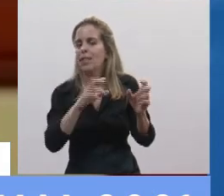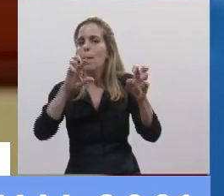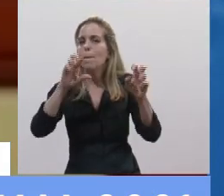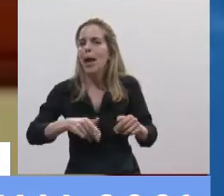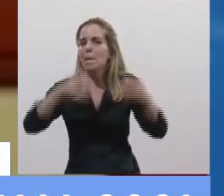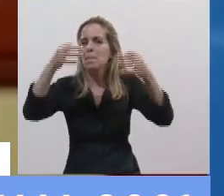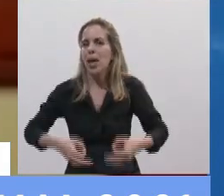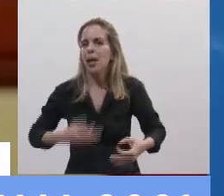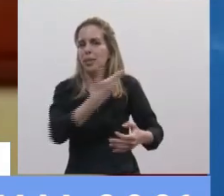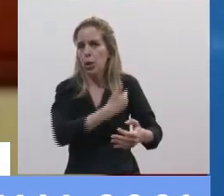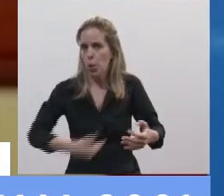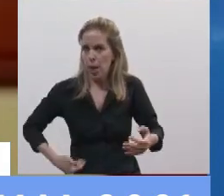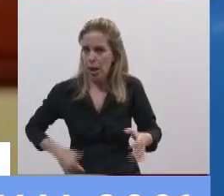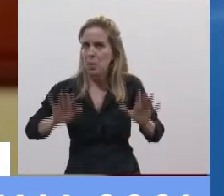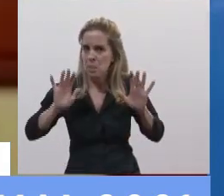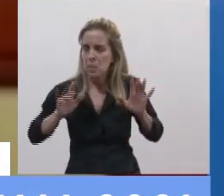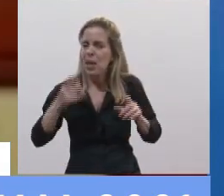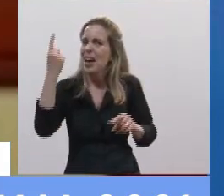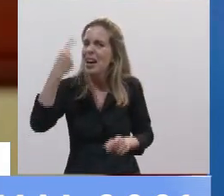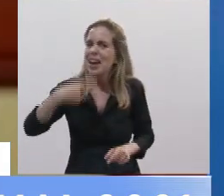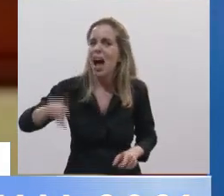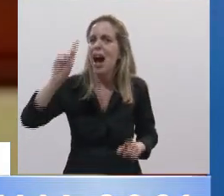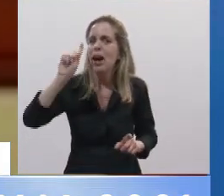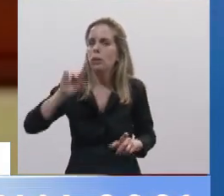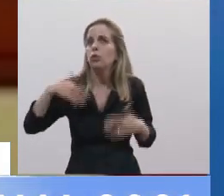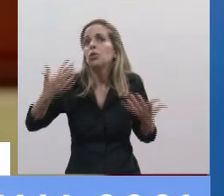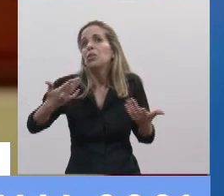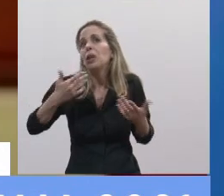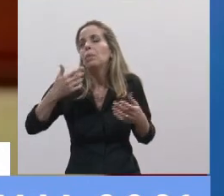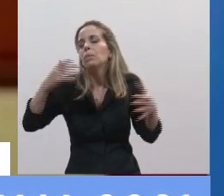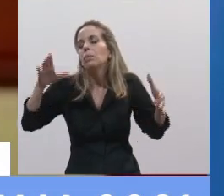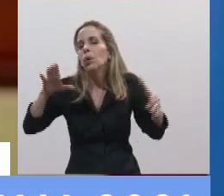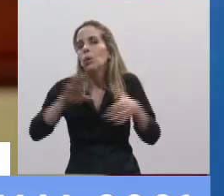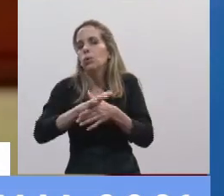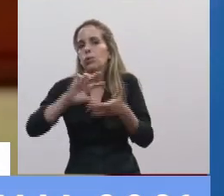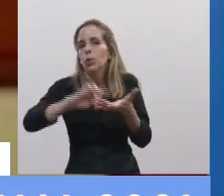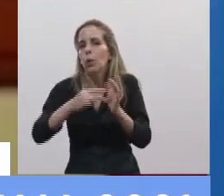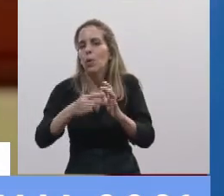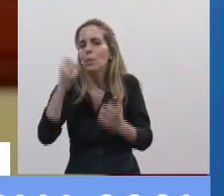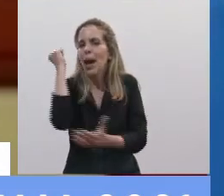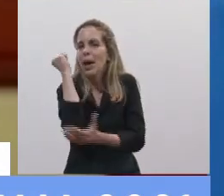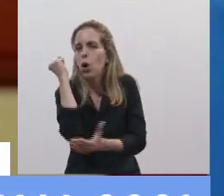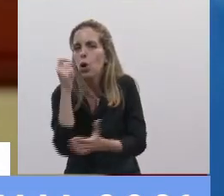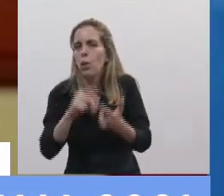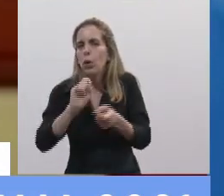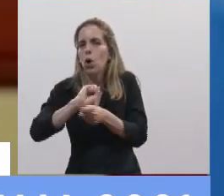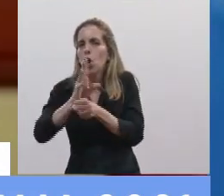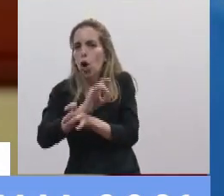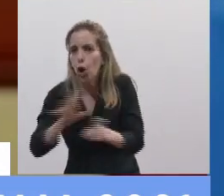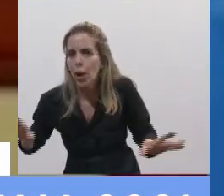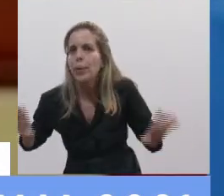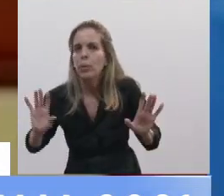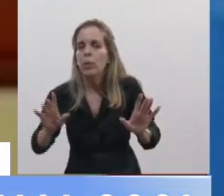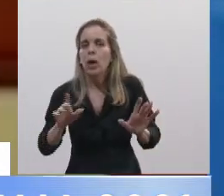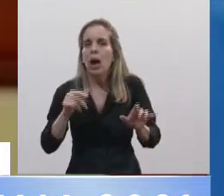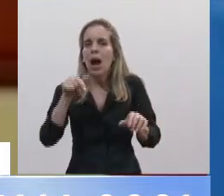llamativo es que uno puede decir, bueno, nos surgió esta situación de crisis, pero quienes gobiernan nos dicen que ellos son